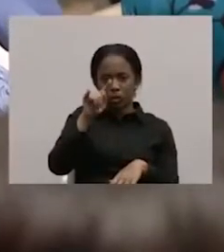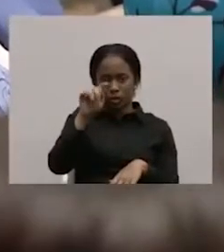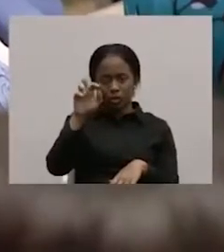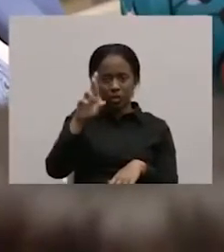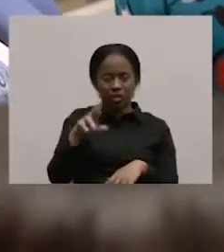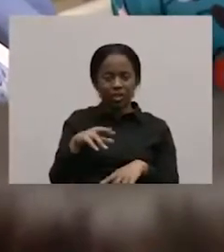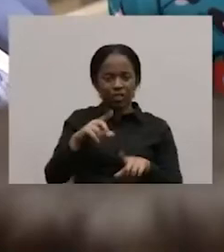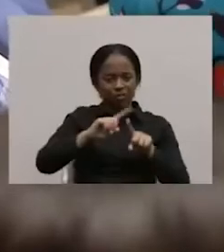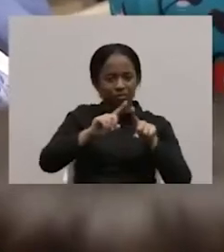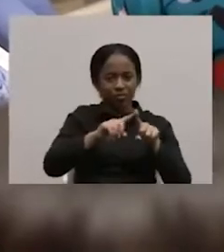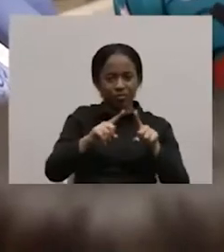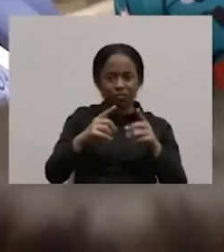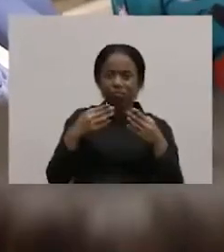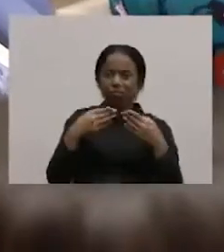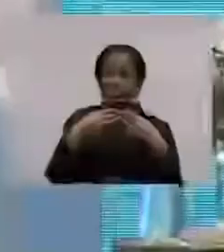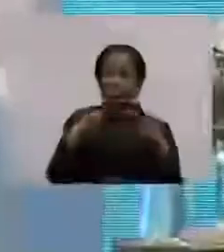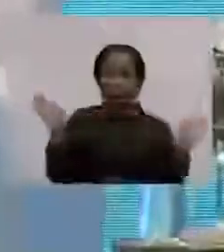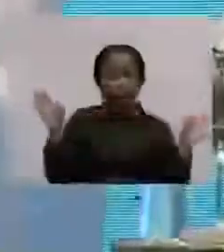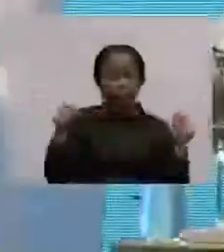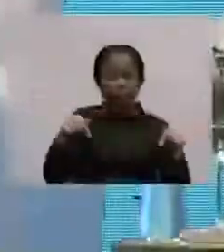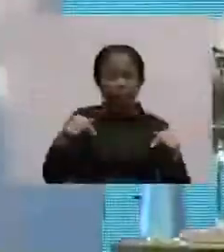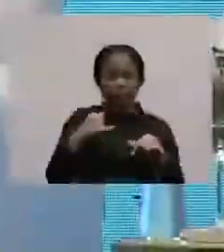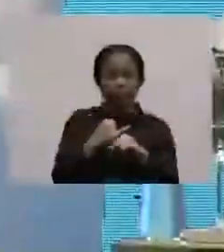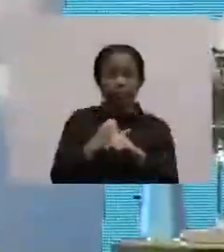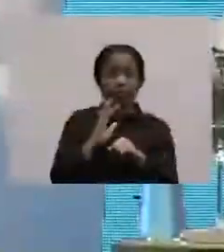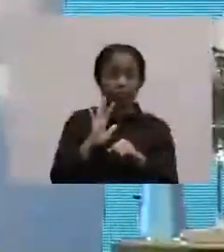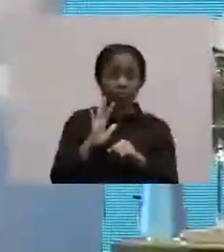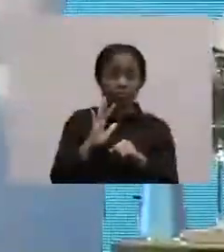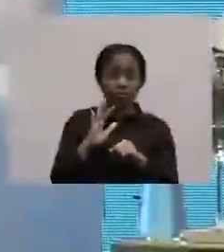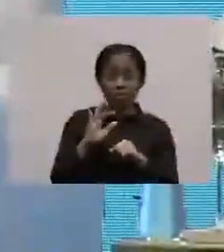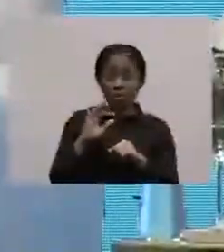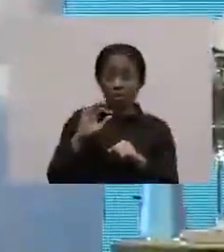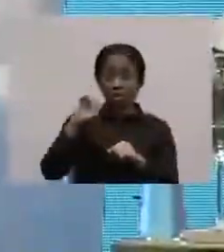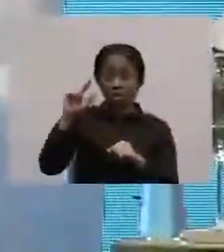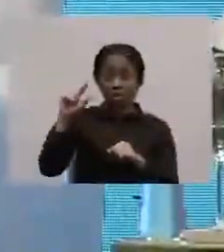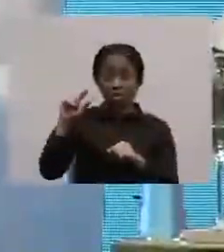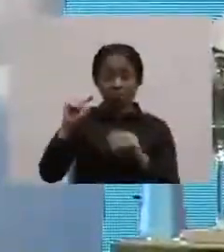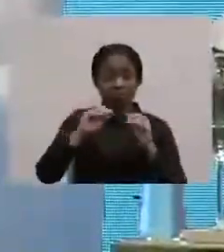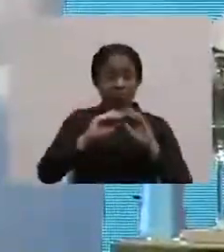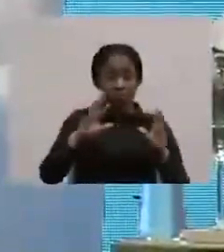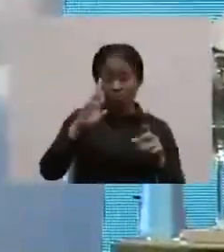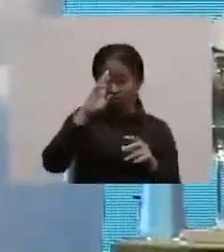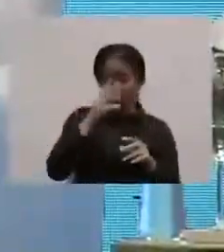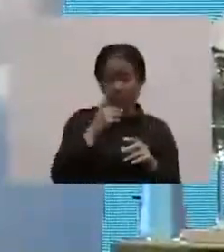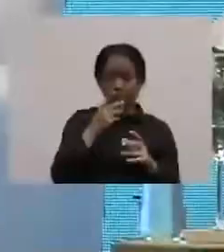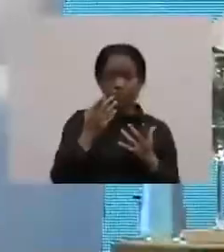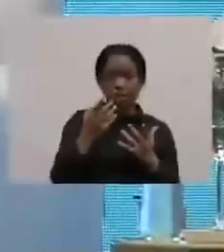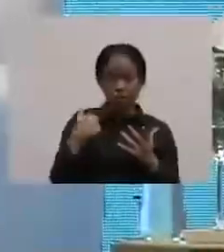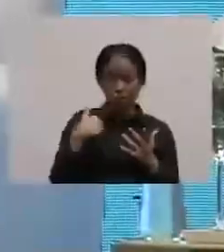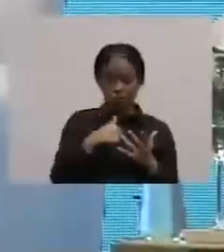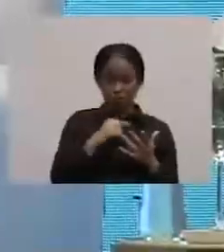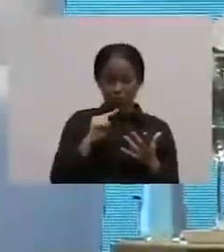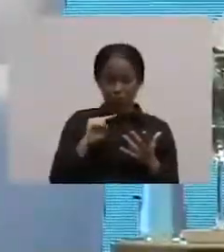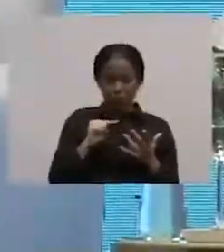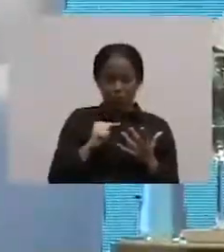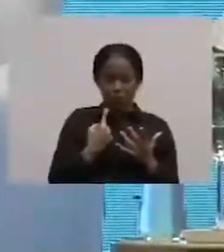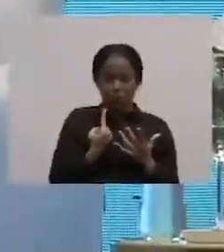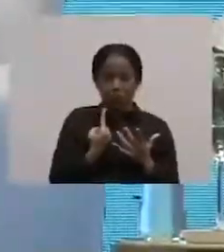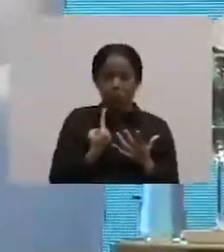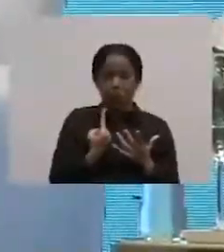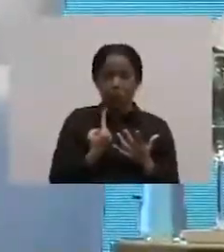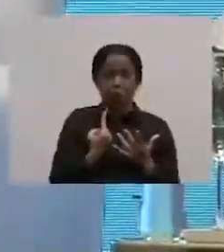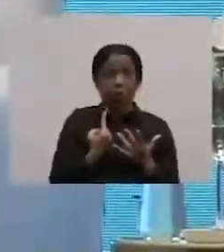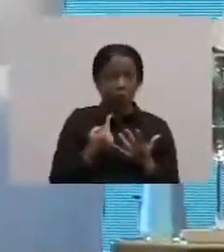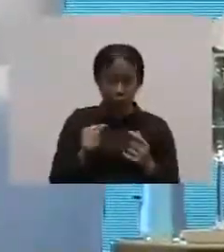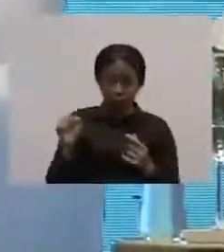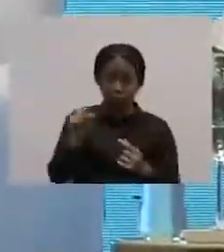la República Dominicana, nos la mandó Instagram. Pero nosotros no estamos solos, todos los medios hoy tienen redes sociales, son